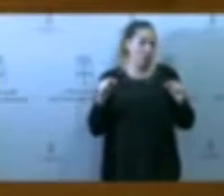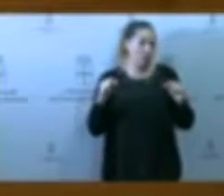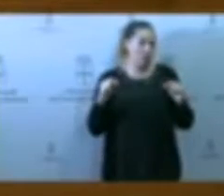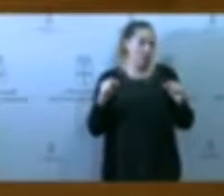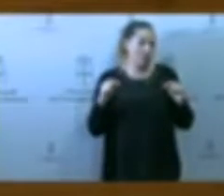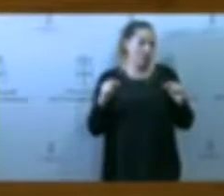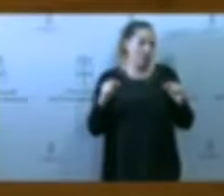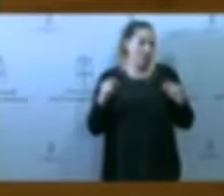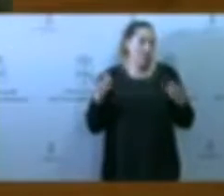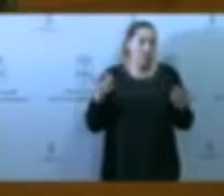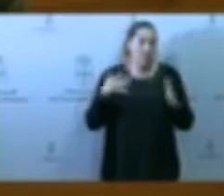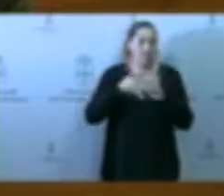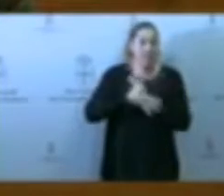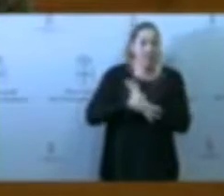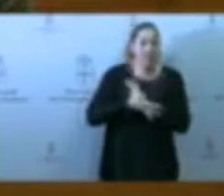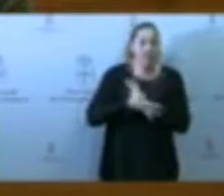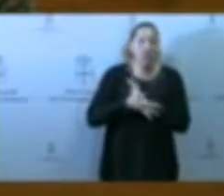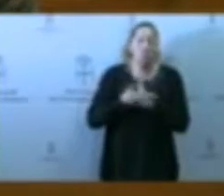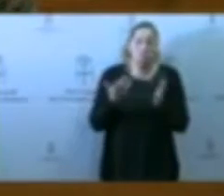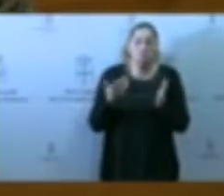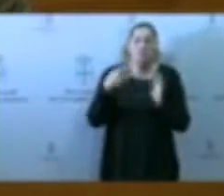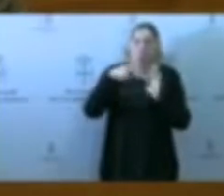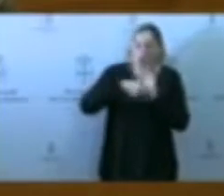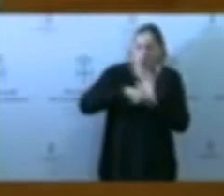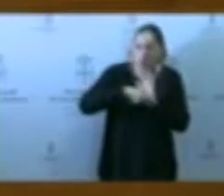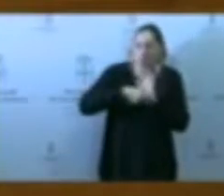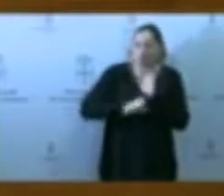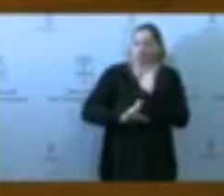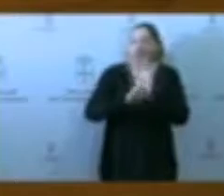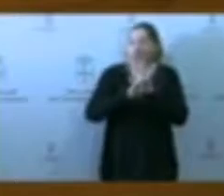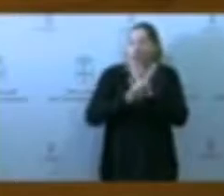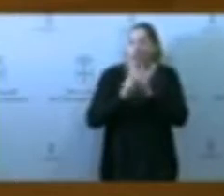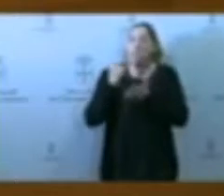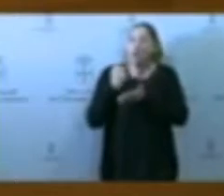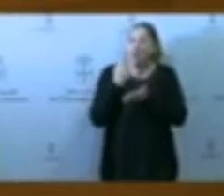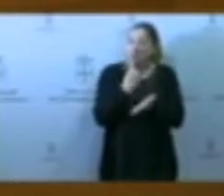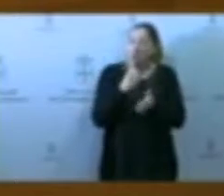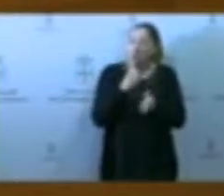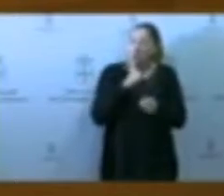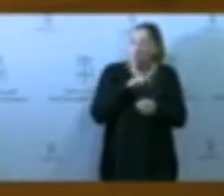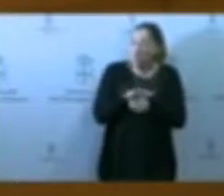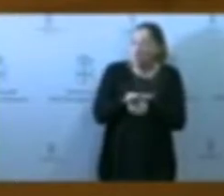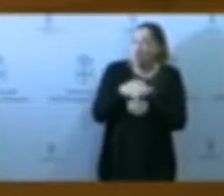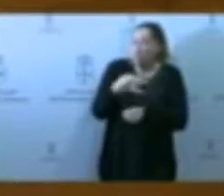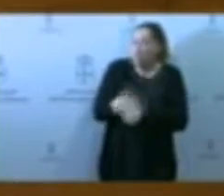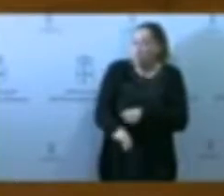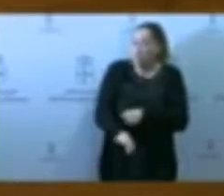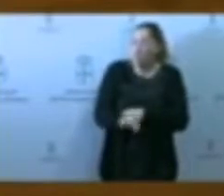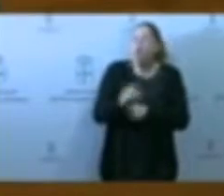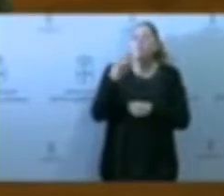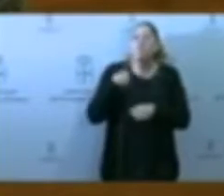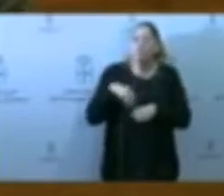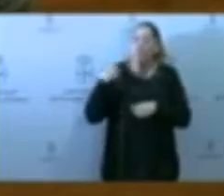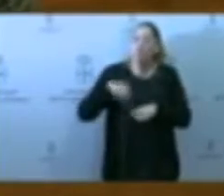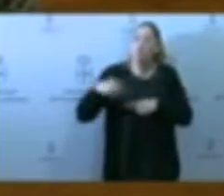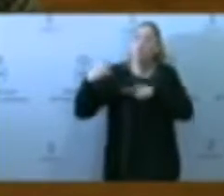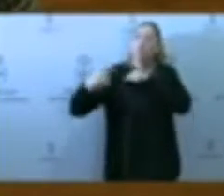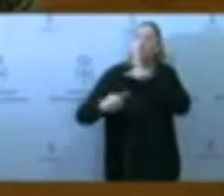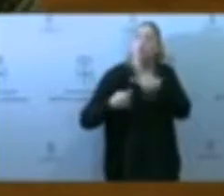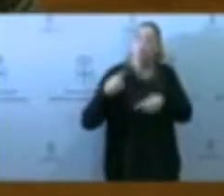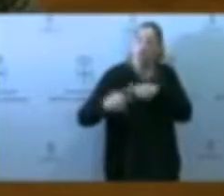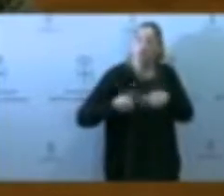podemos influir normativamente hablando en la Ley de Patrimonio, podemos hacerlo igualmente en la Ley de Sucesiones y